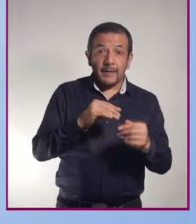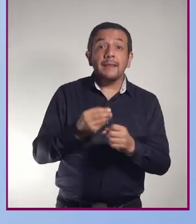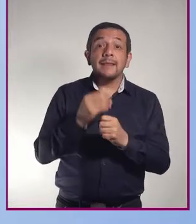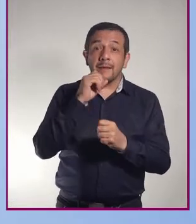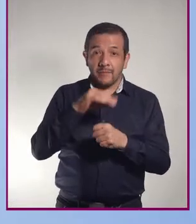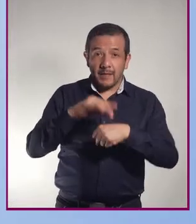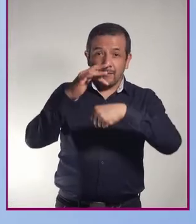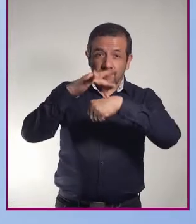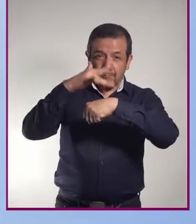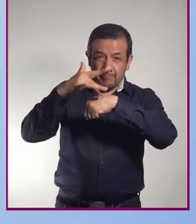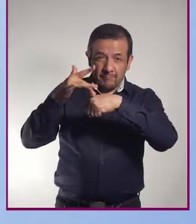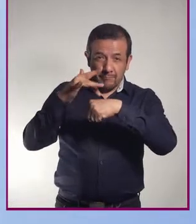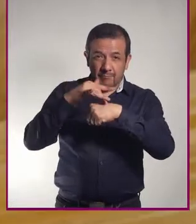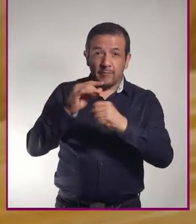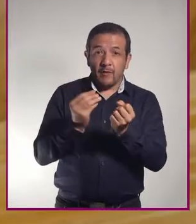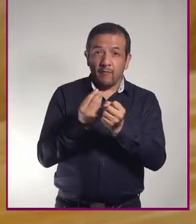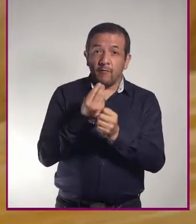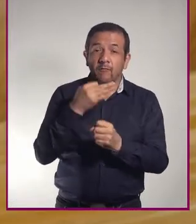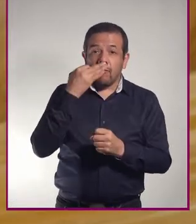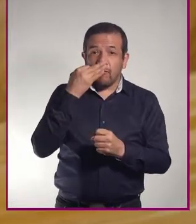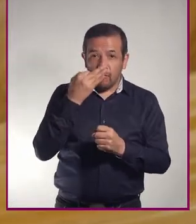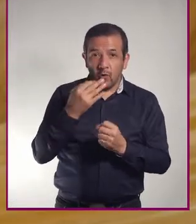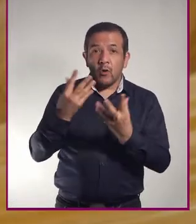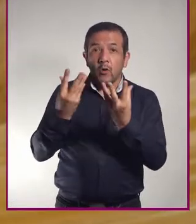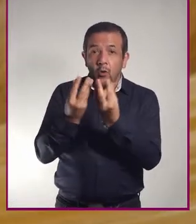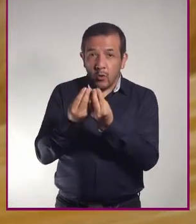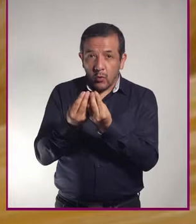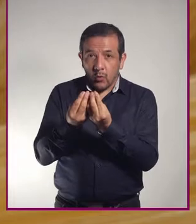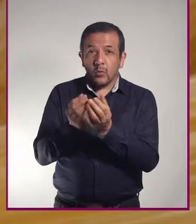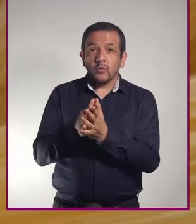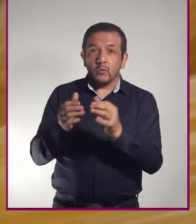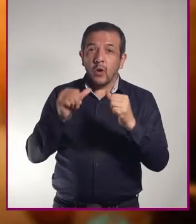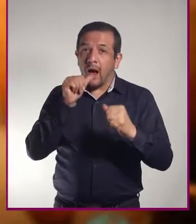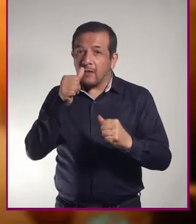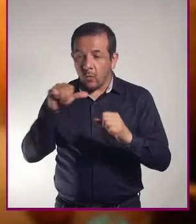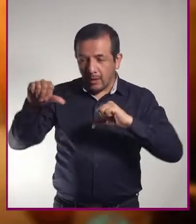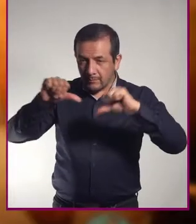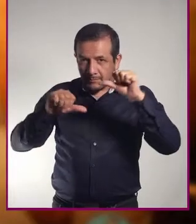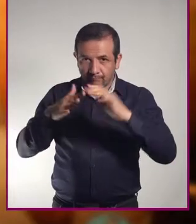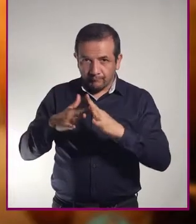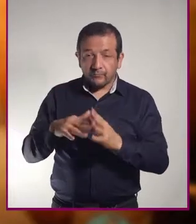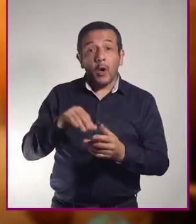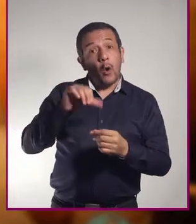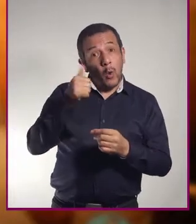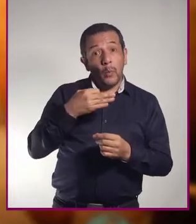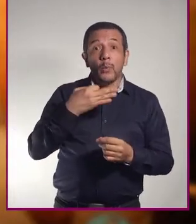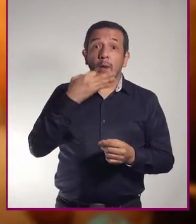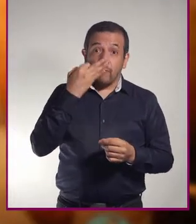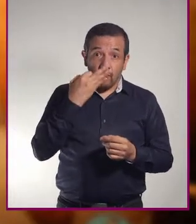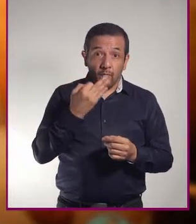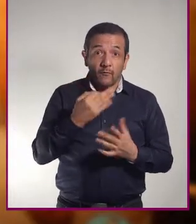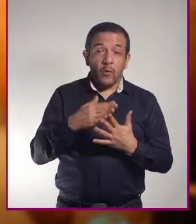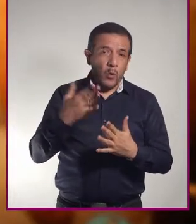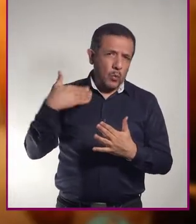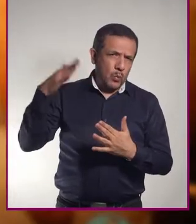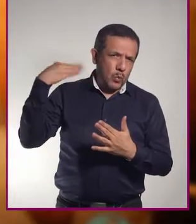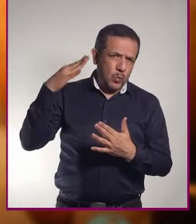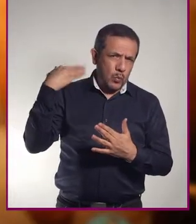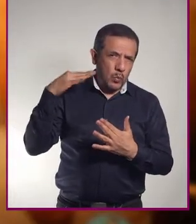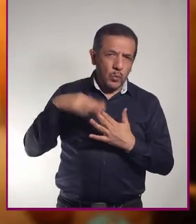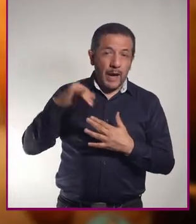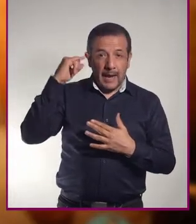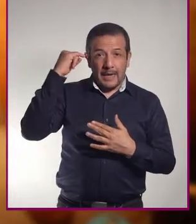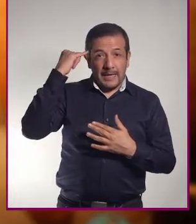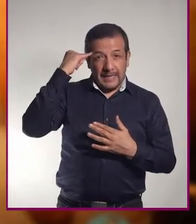que se prepara ya sea cruda o asada, junto con la masa de maíz para algunos atoles. Otra flor que fue muy consumida entre los mexicas y